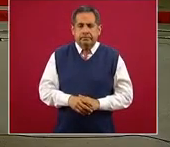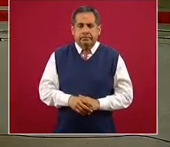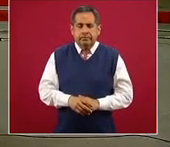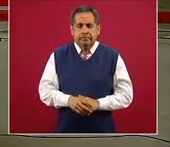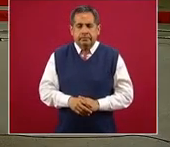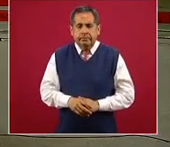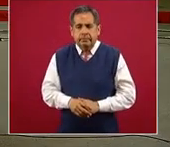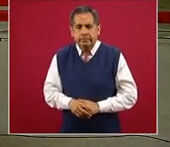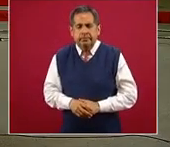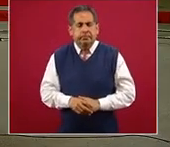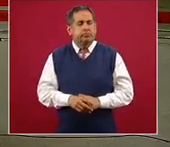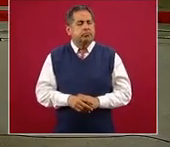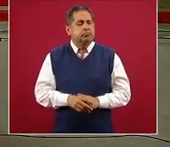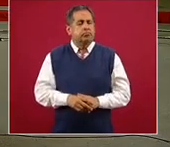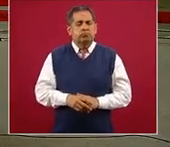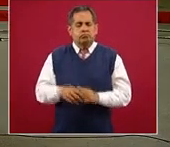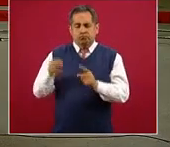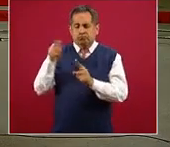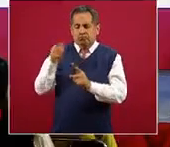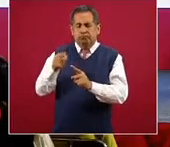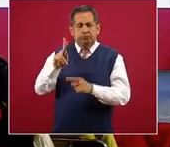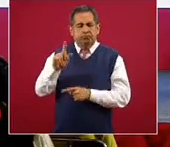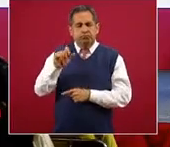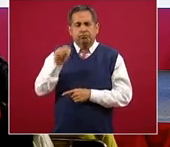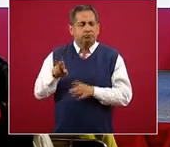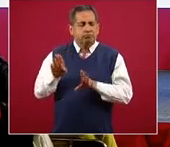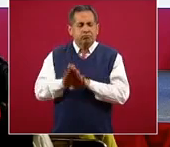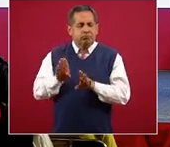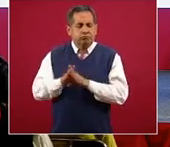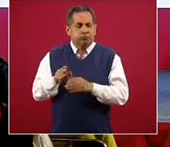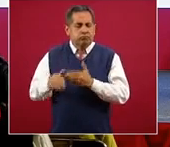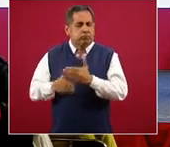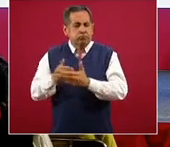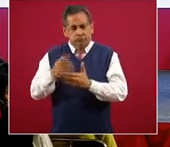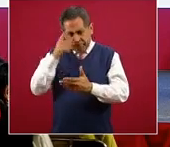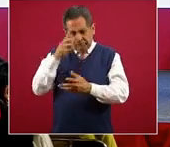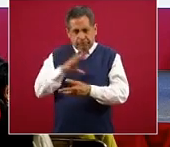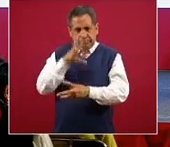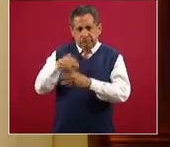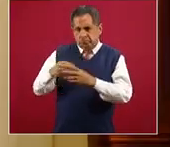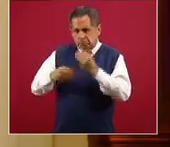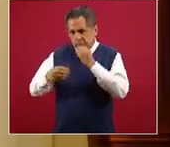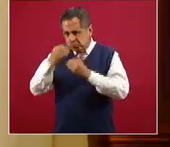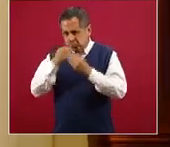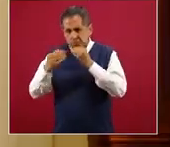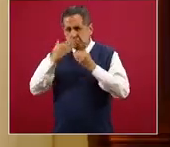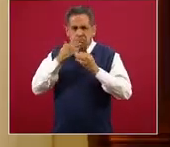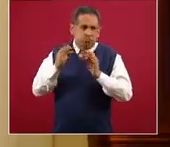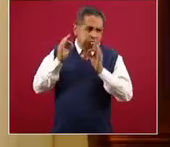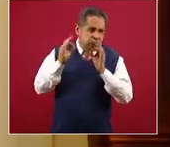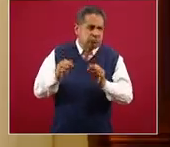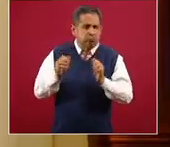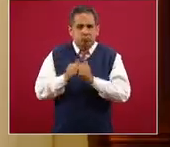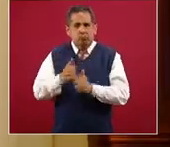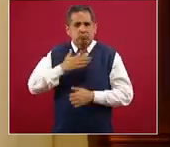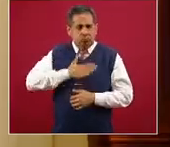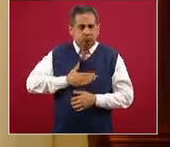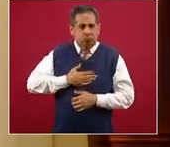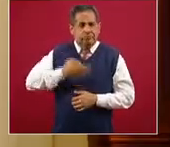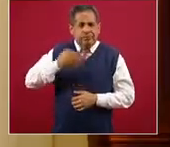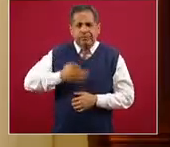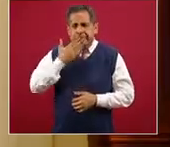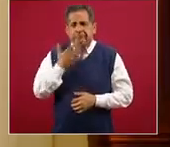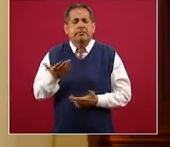Los componentes clave de esta estrategia integral para una alimentación saludable, justa y